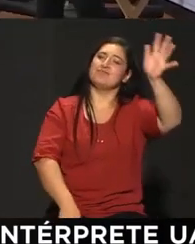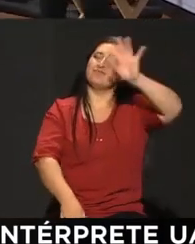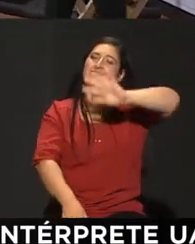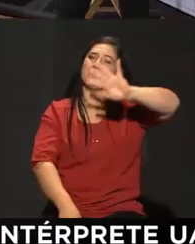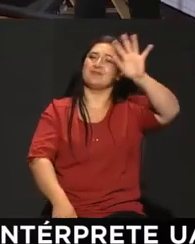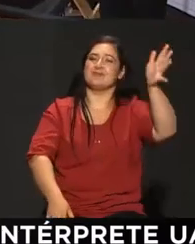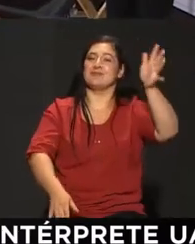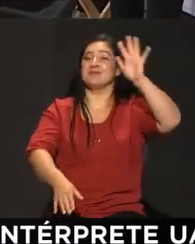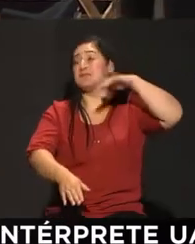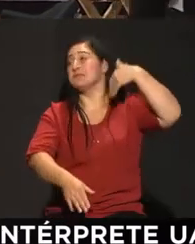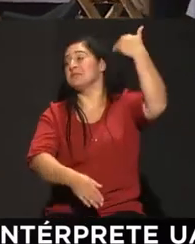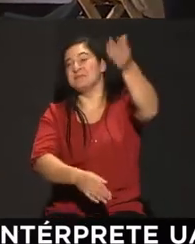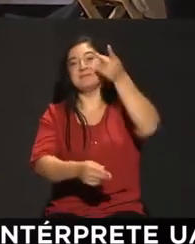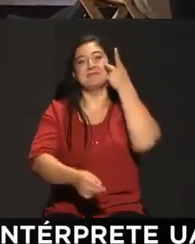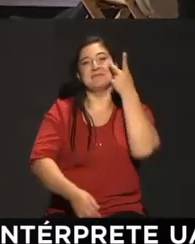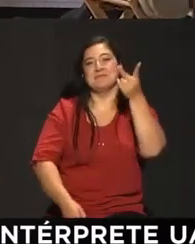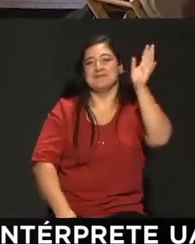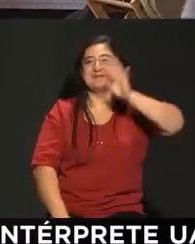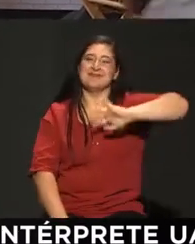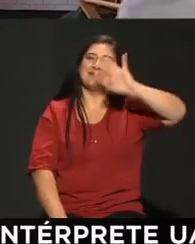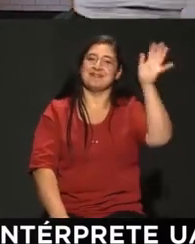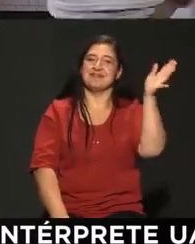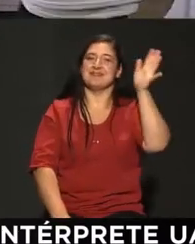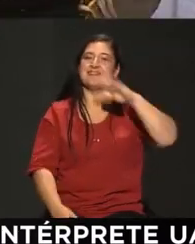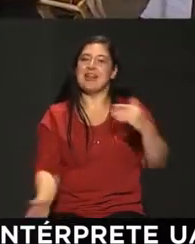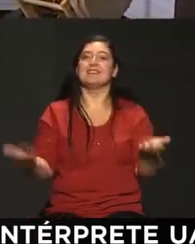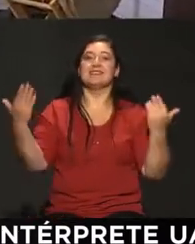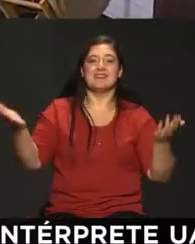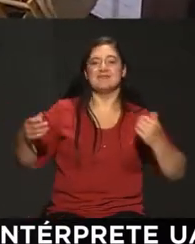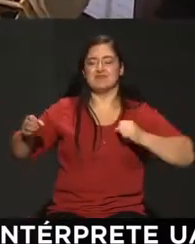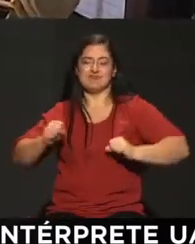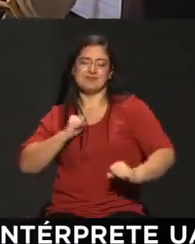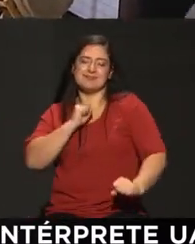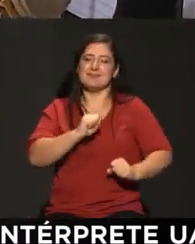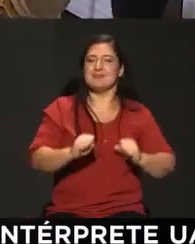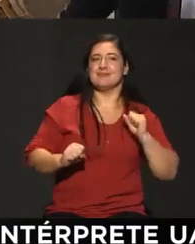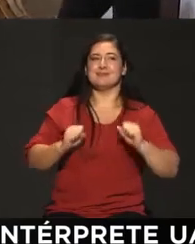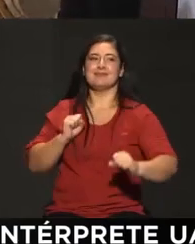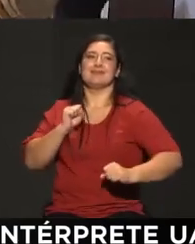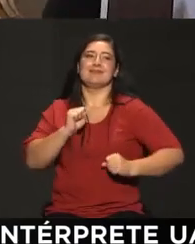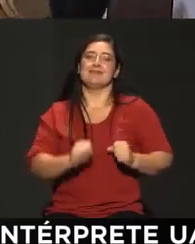Adiós. Hasta otra ocasión. Actívate. La fuerza.